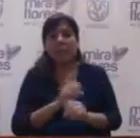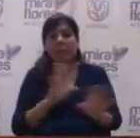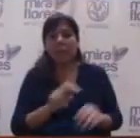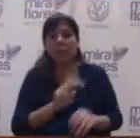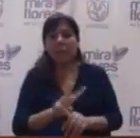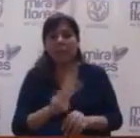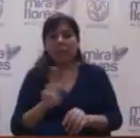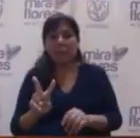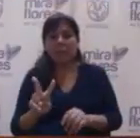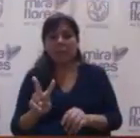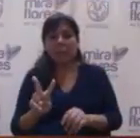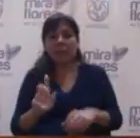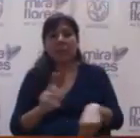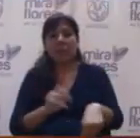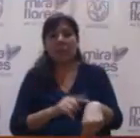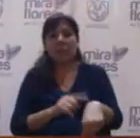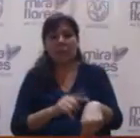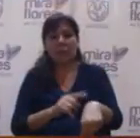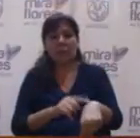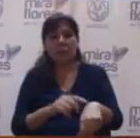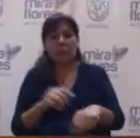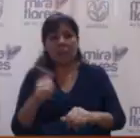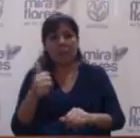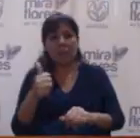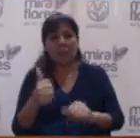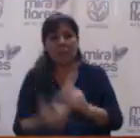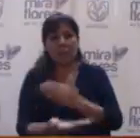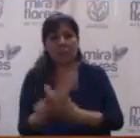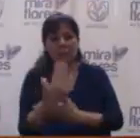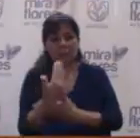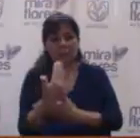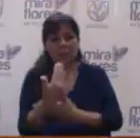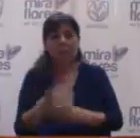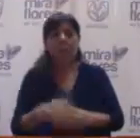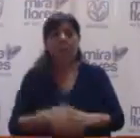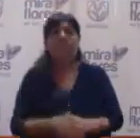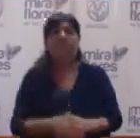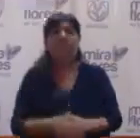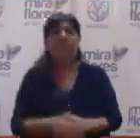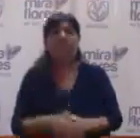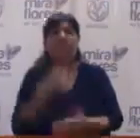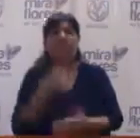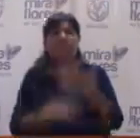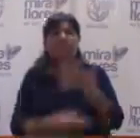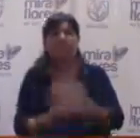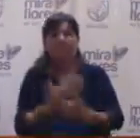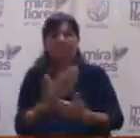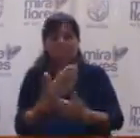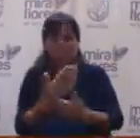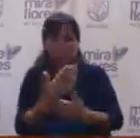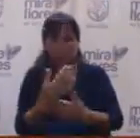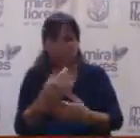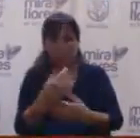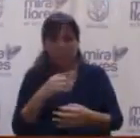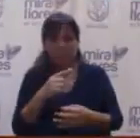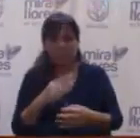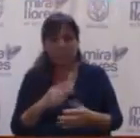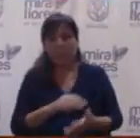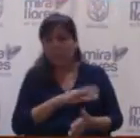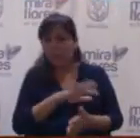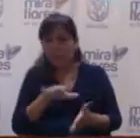es la corrección. Señor Sousa. Sí, buenos días a todos. No, mi pregunta iba un poquito más relacionada